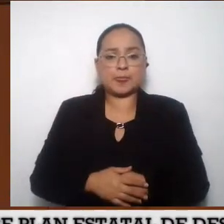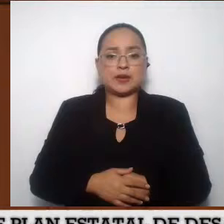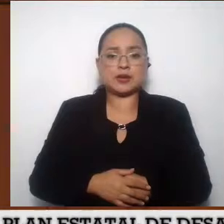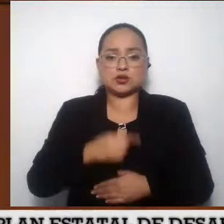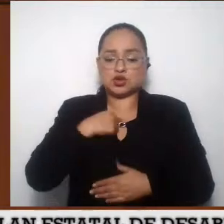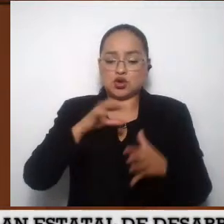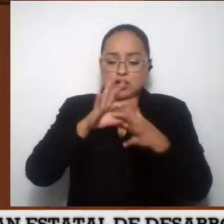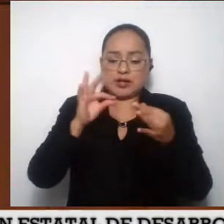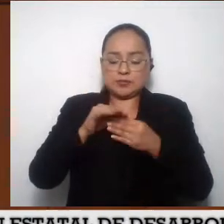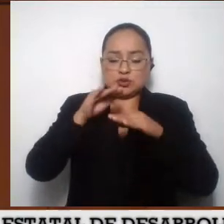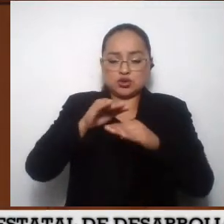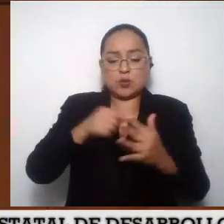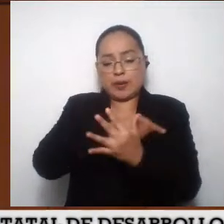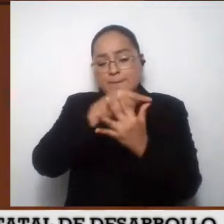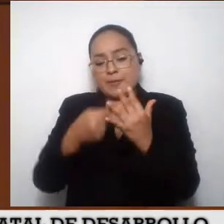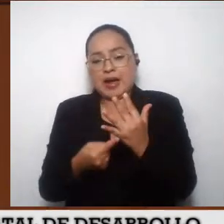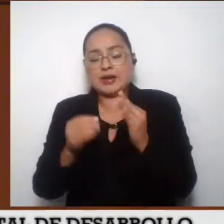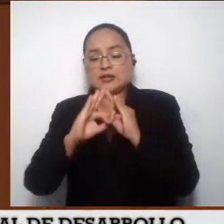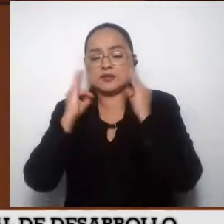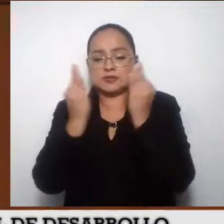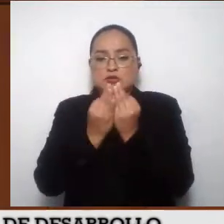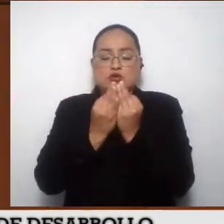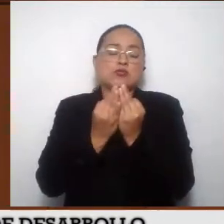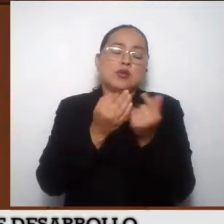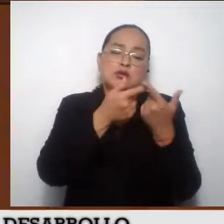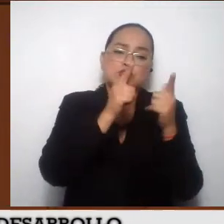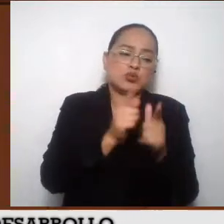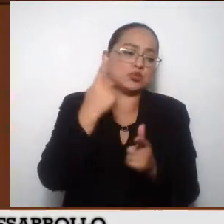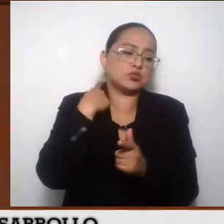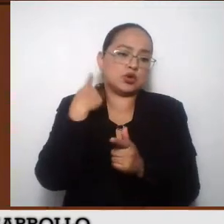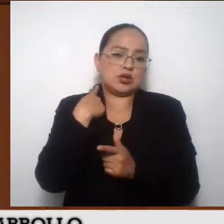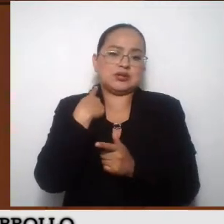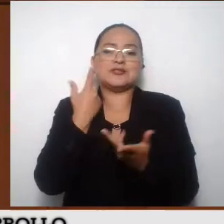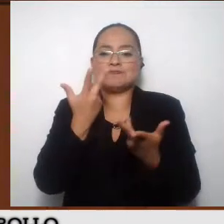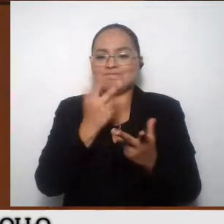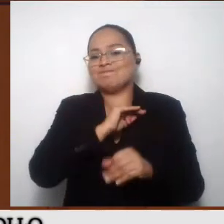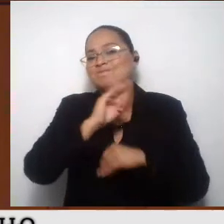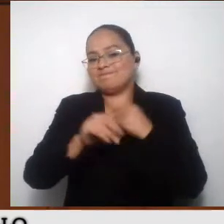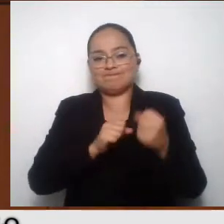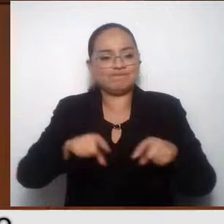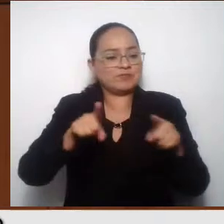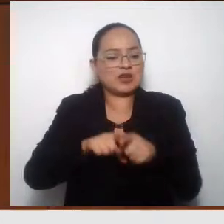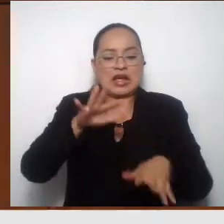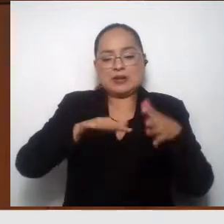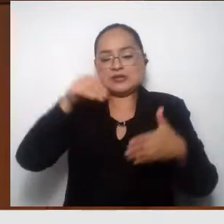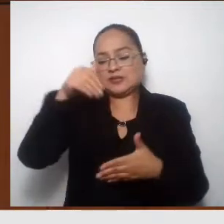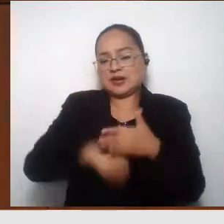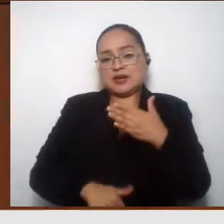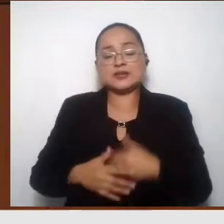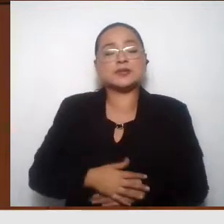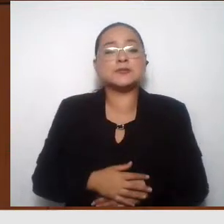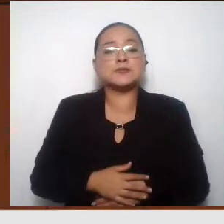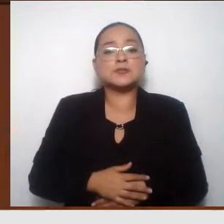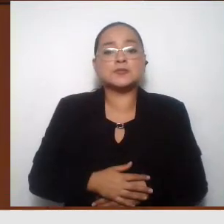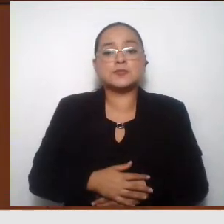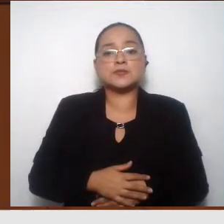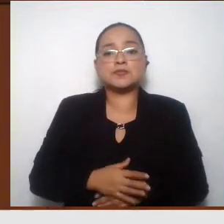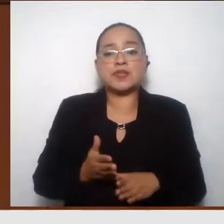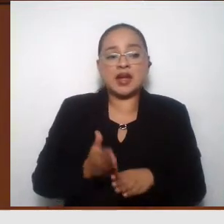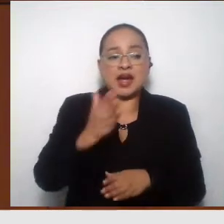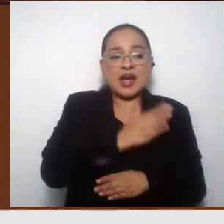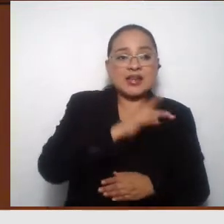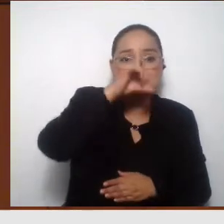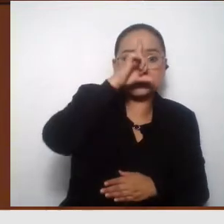hay nadie en que se pueda exonerar. Yo creo que una parte importante de la respuesta a esa falla